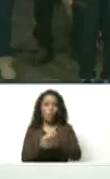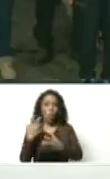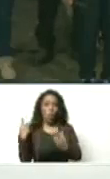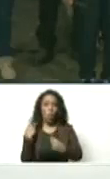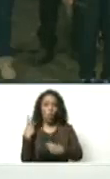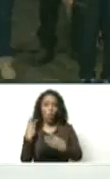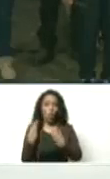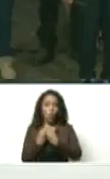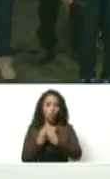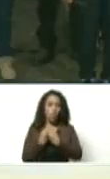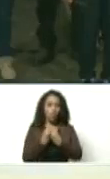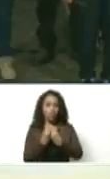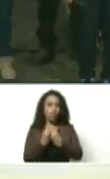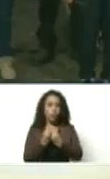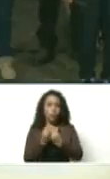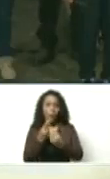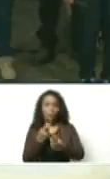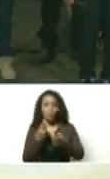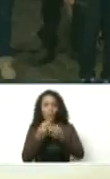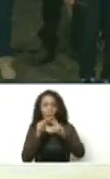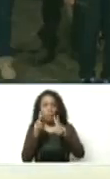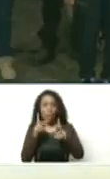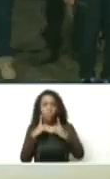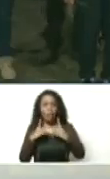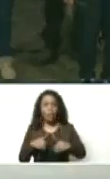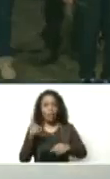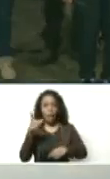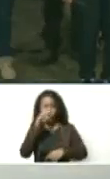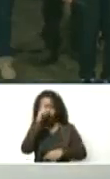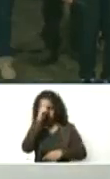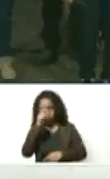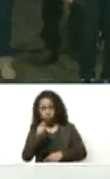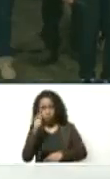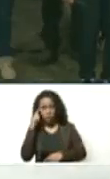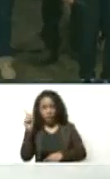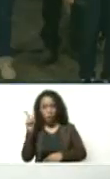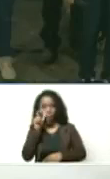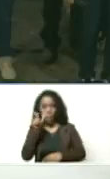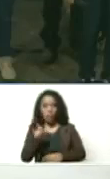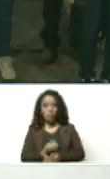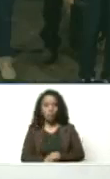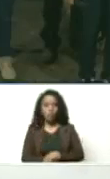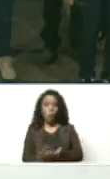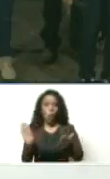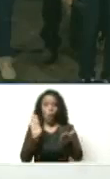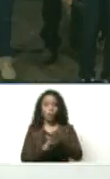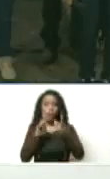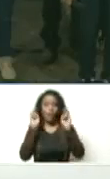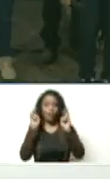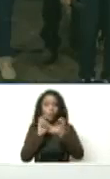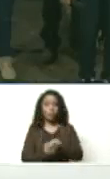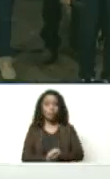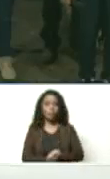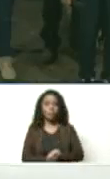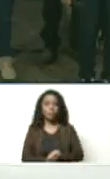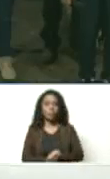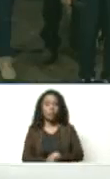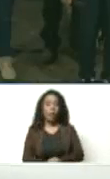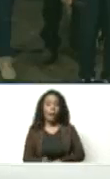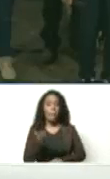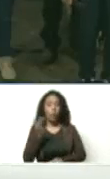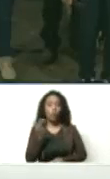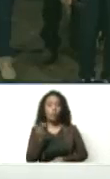juntos, Raúl y yo, en paz descanse. Honor y gloria a Raúl Sanoja. Bueno, volviendo aquí al tema tan